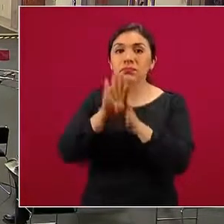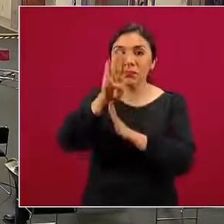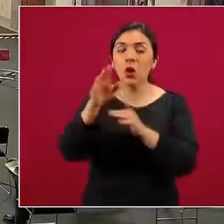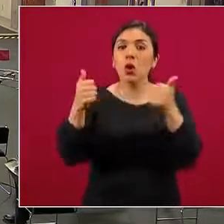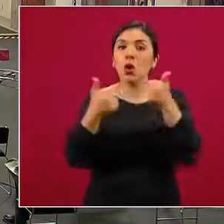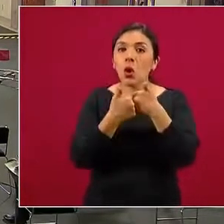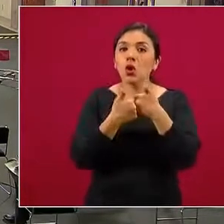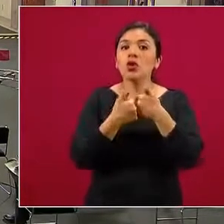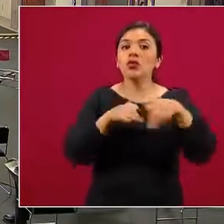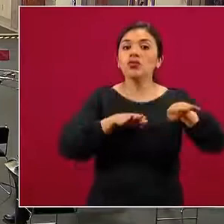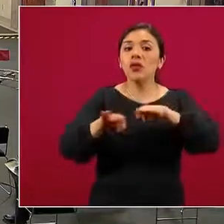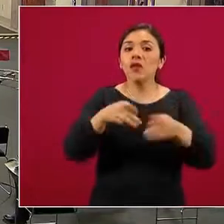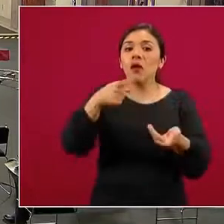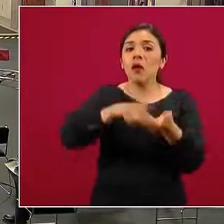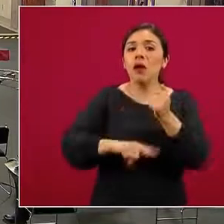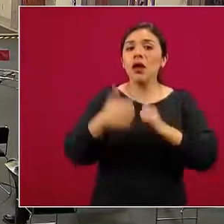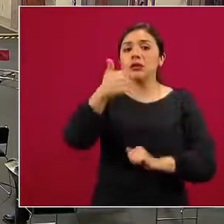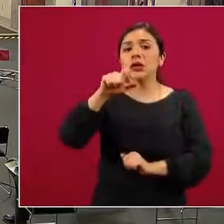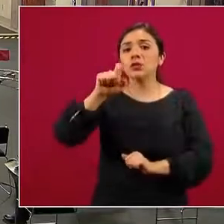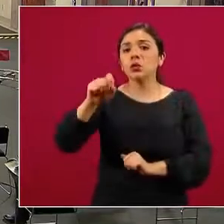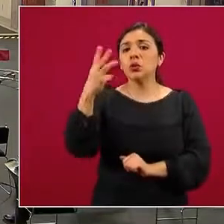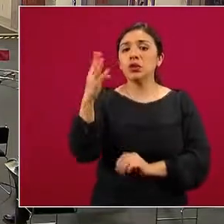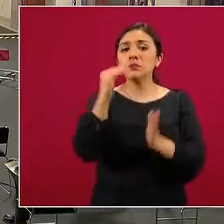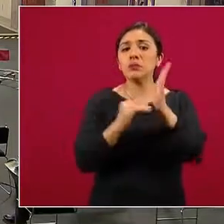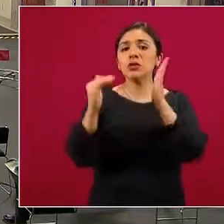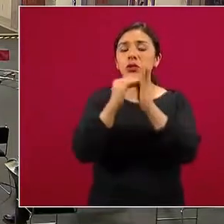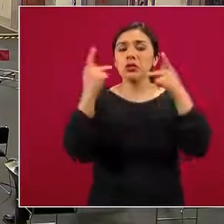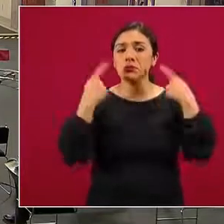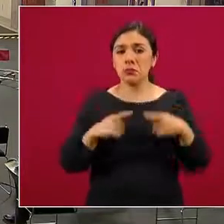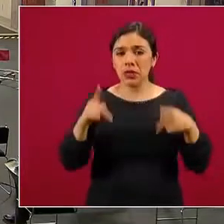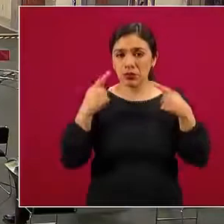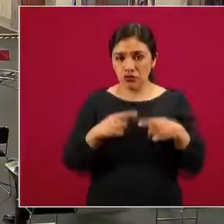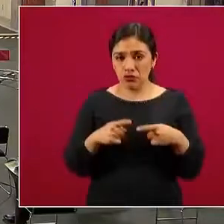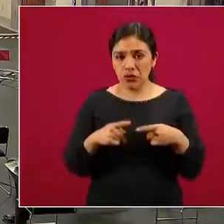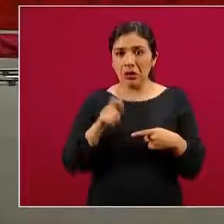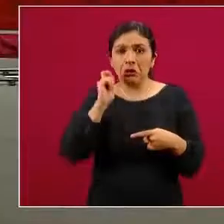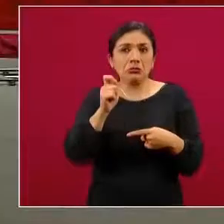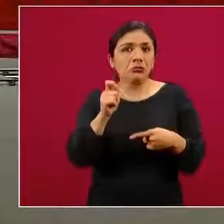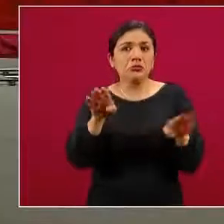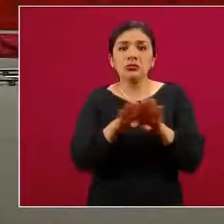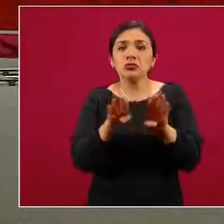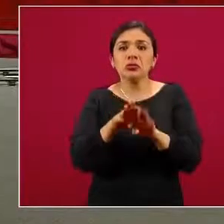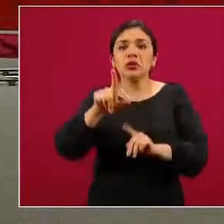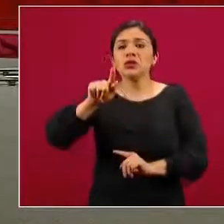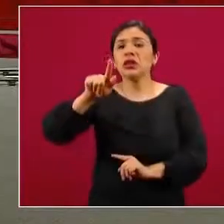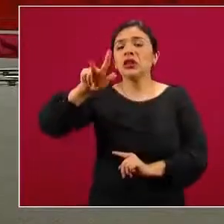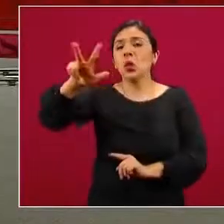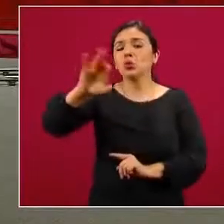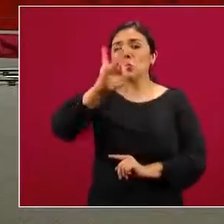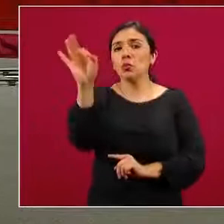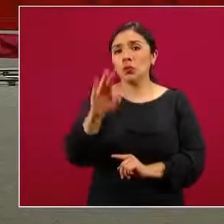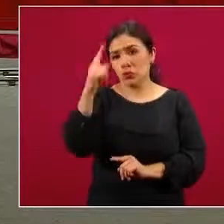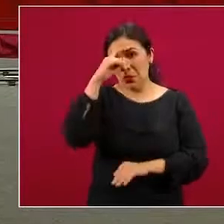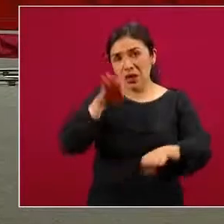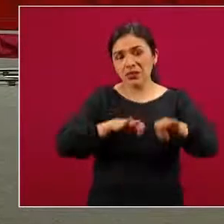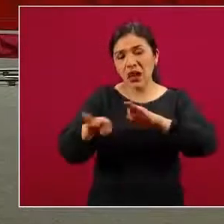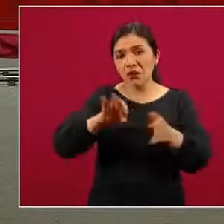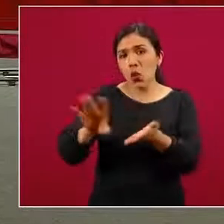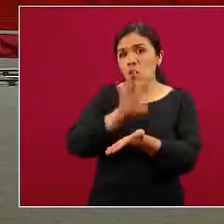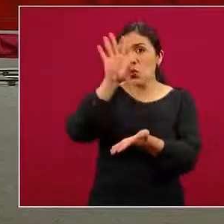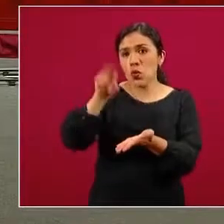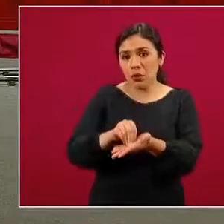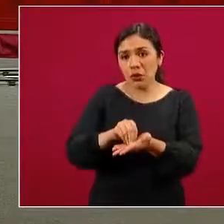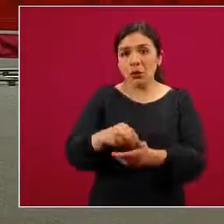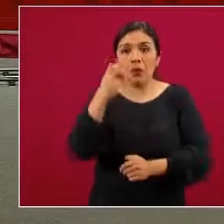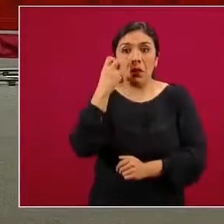Emplean a 36.3 millones de personas y equivalen al 78% del empleo total. Y